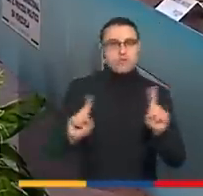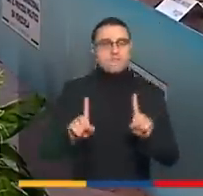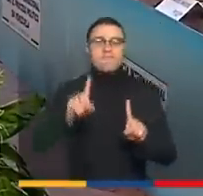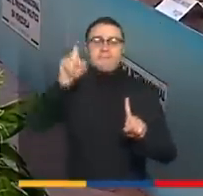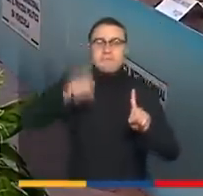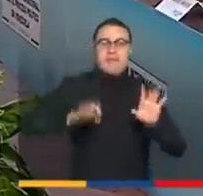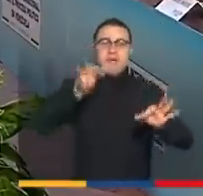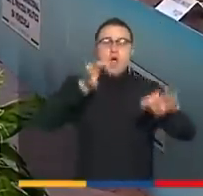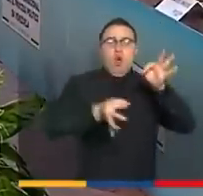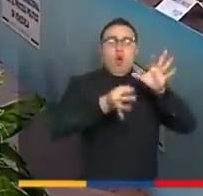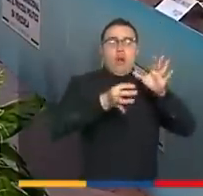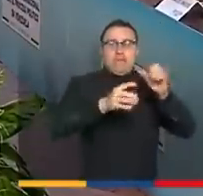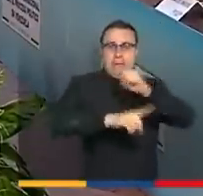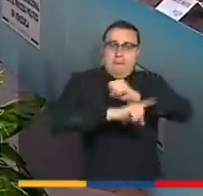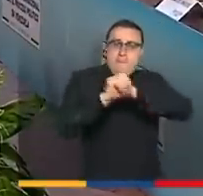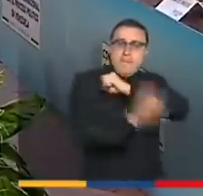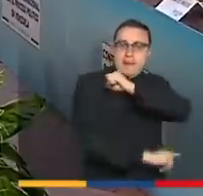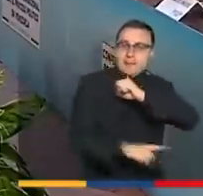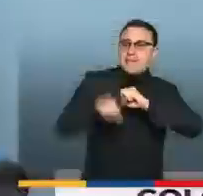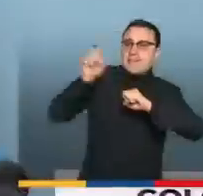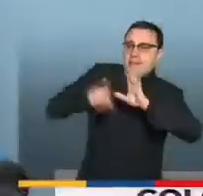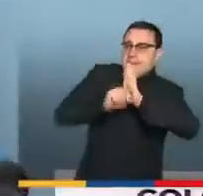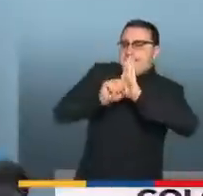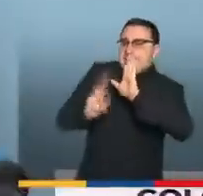de juez penal.